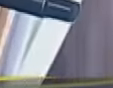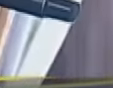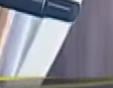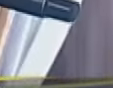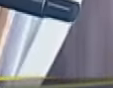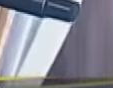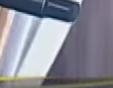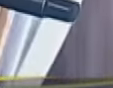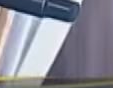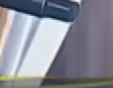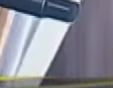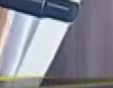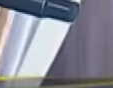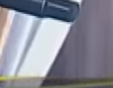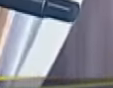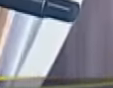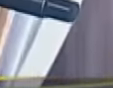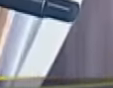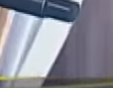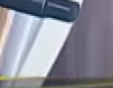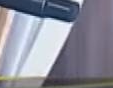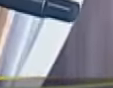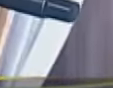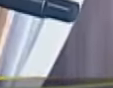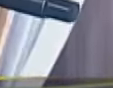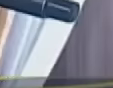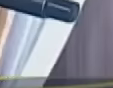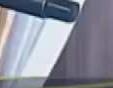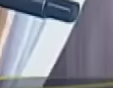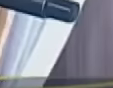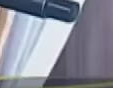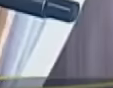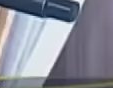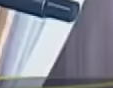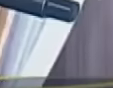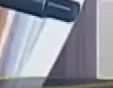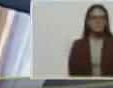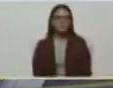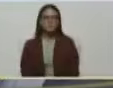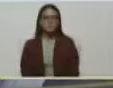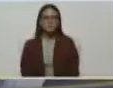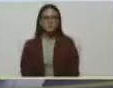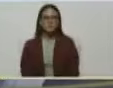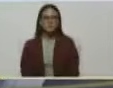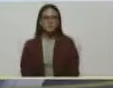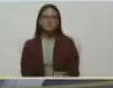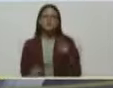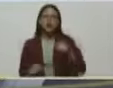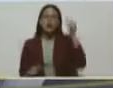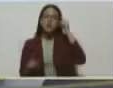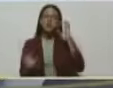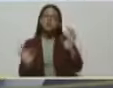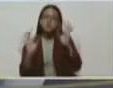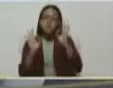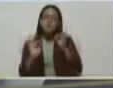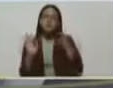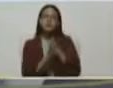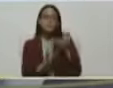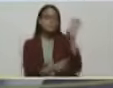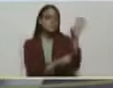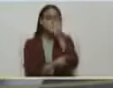día histórico y monumental para el pueblo de Venezuela y de Trinidad y Tobago.